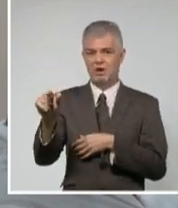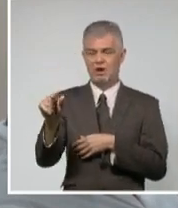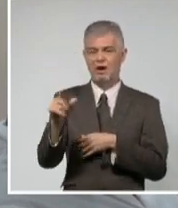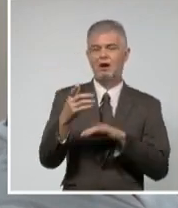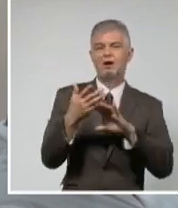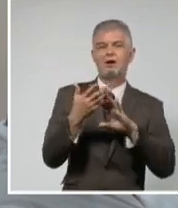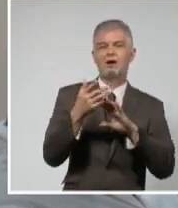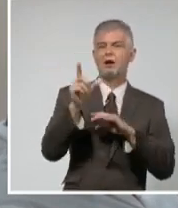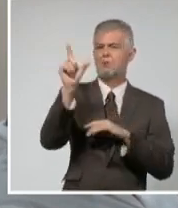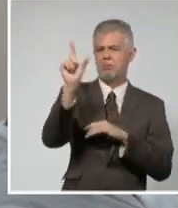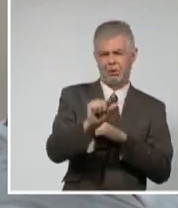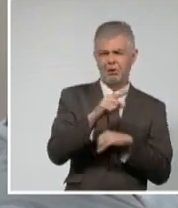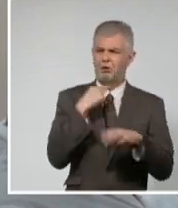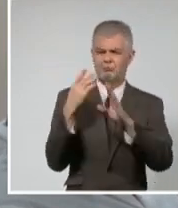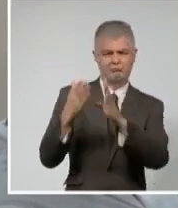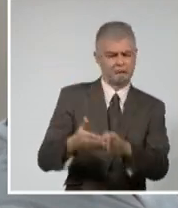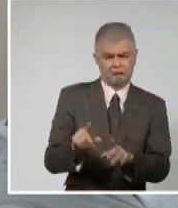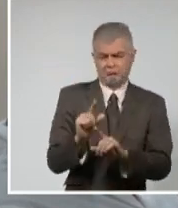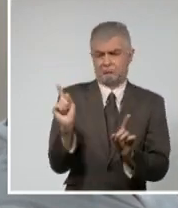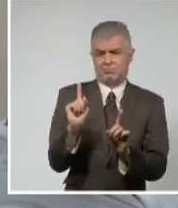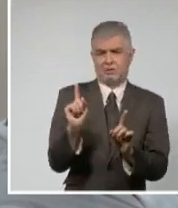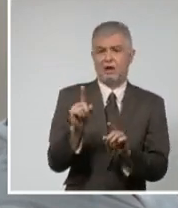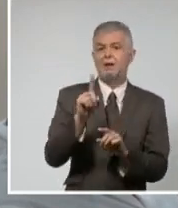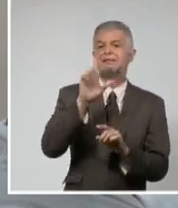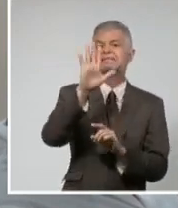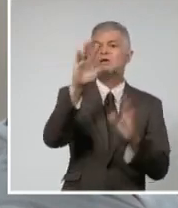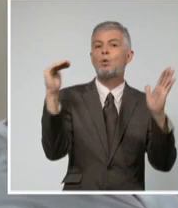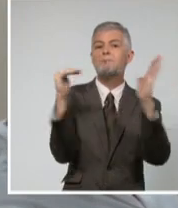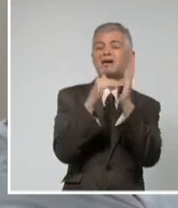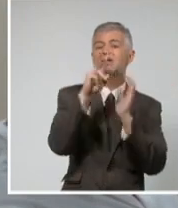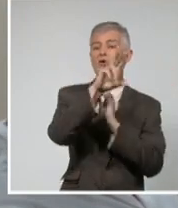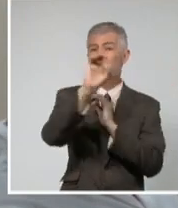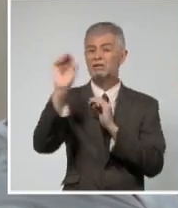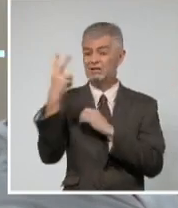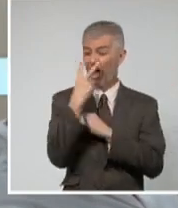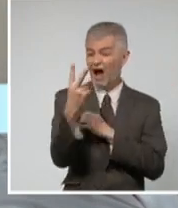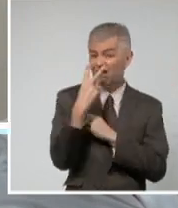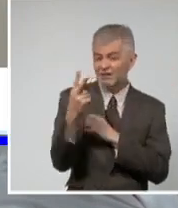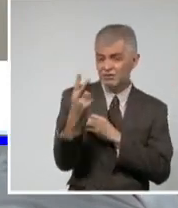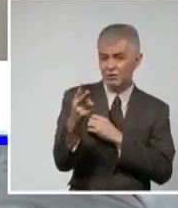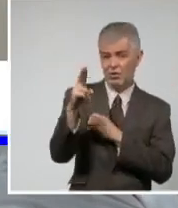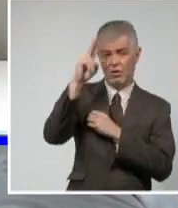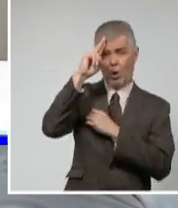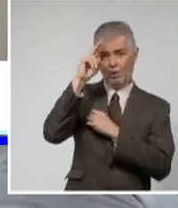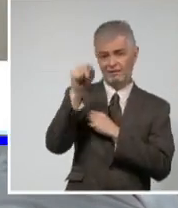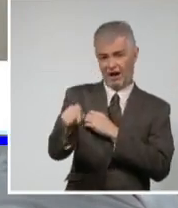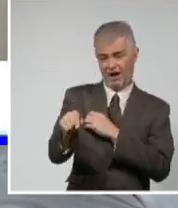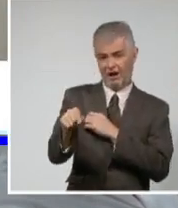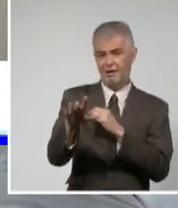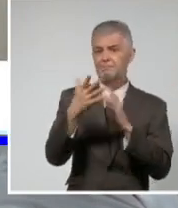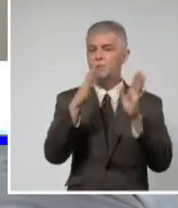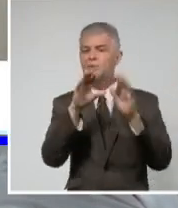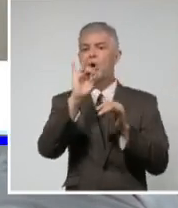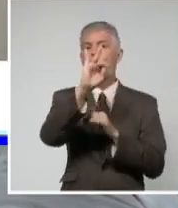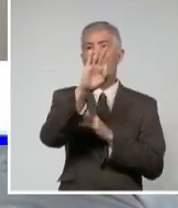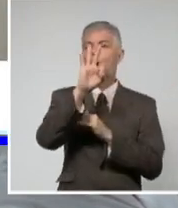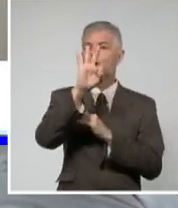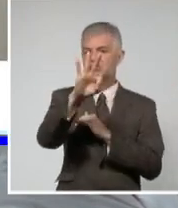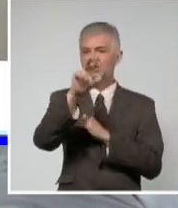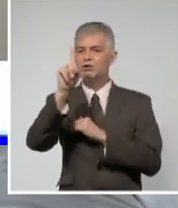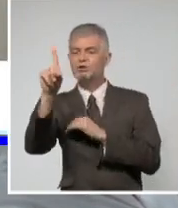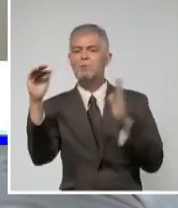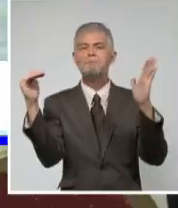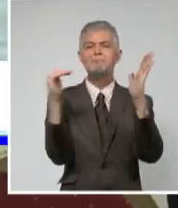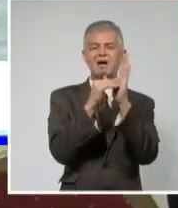de 0.56. con más de 5.200 atenciones hospitalarias desde el punto de vista médico y más de 81.000 procederes y